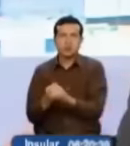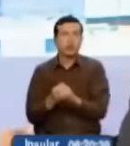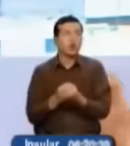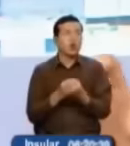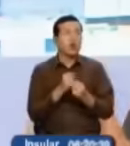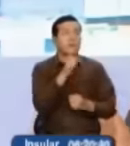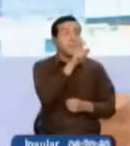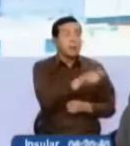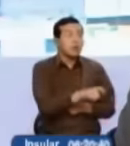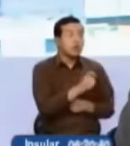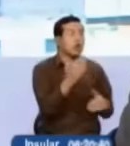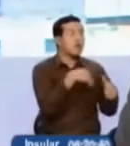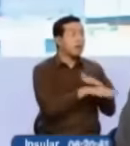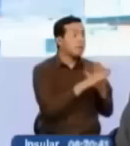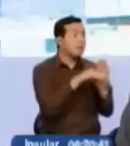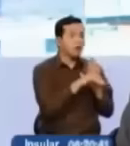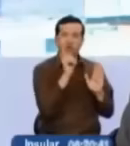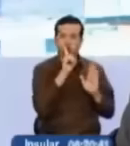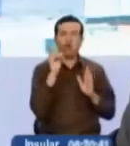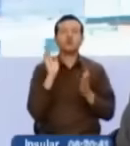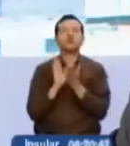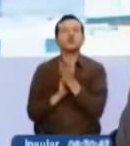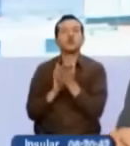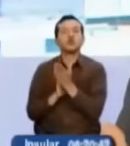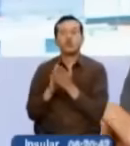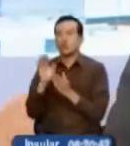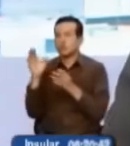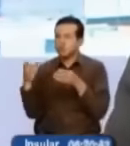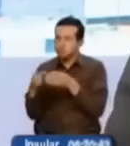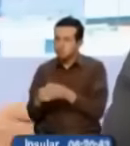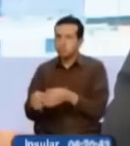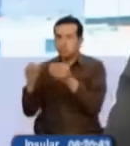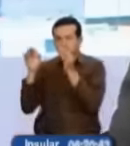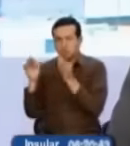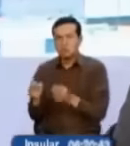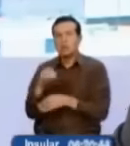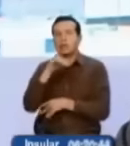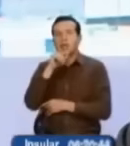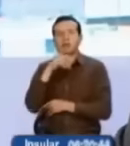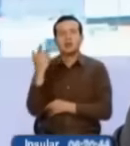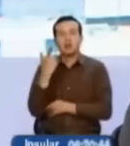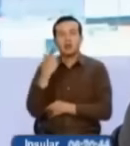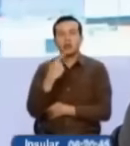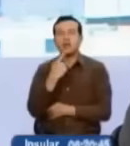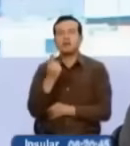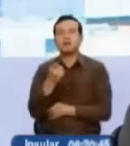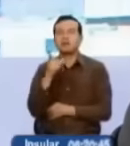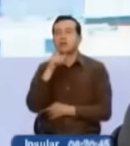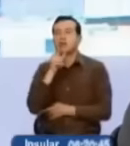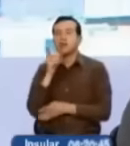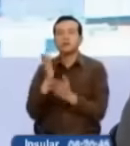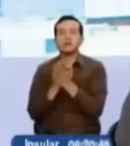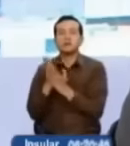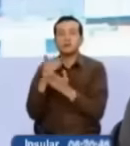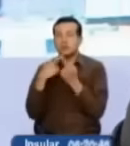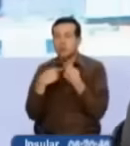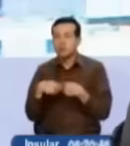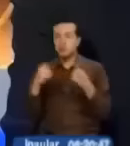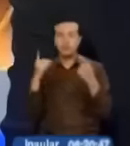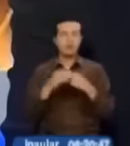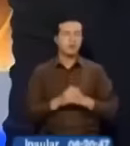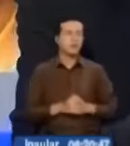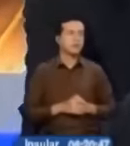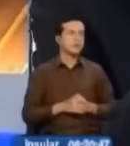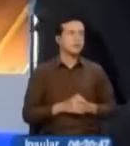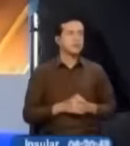cliente. Entonces aquí hay dos elementos: metodología, sí, pero ¿quién es el que ofrece el servicio financiero? Pero